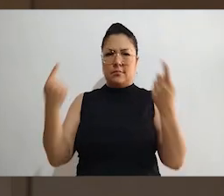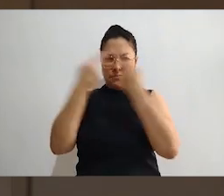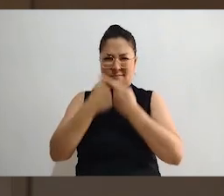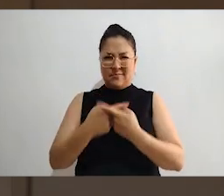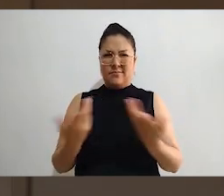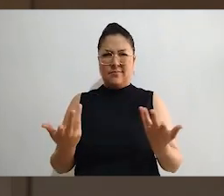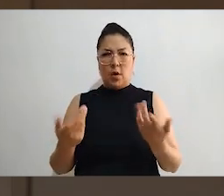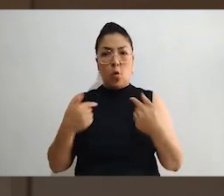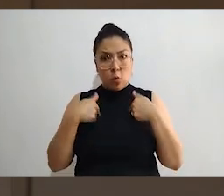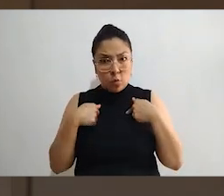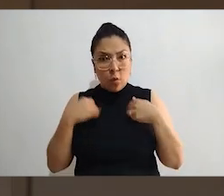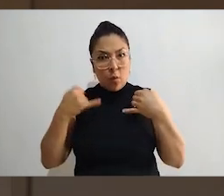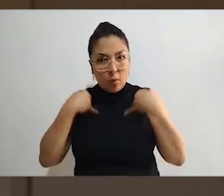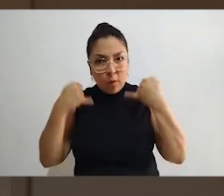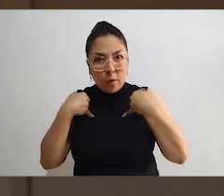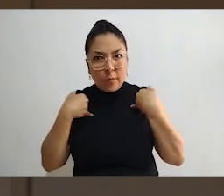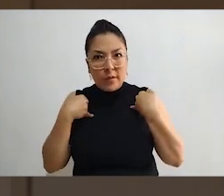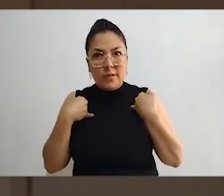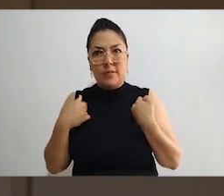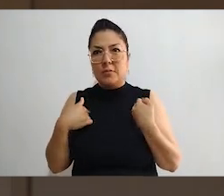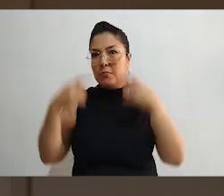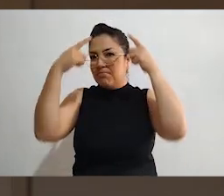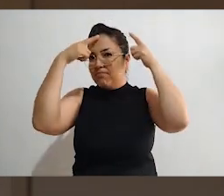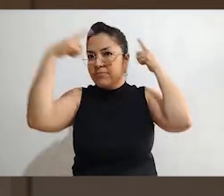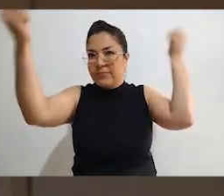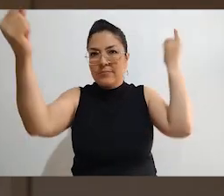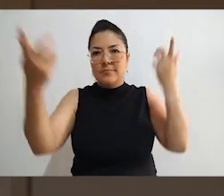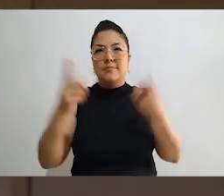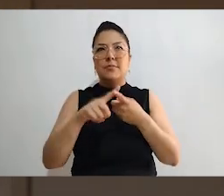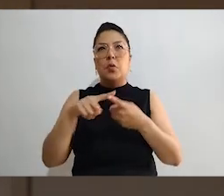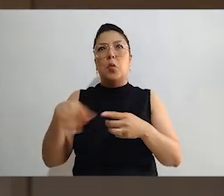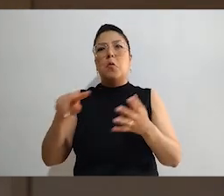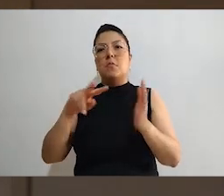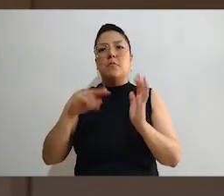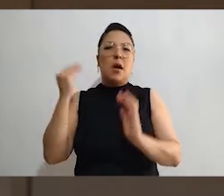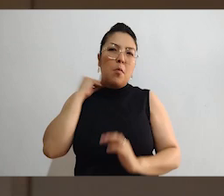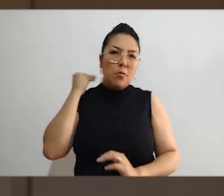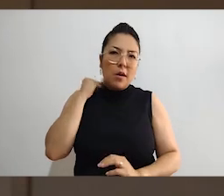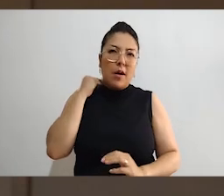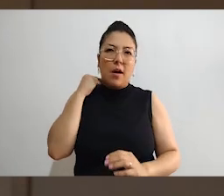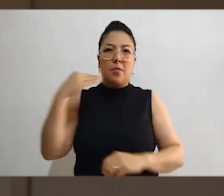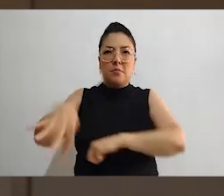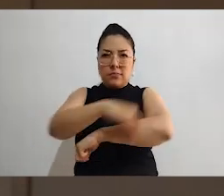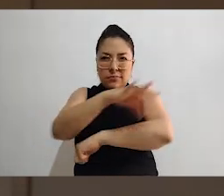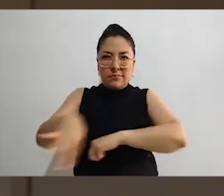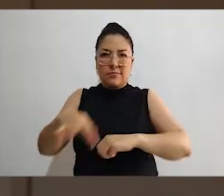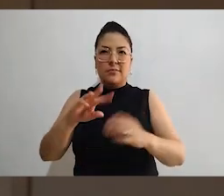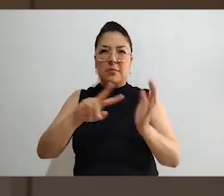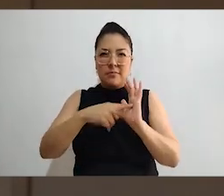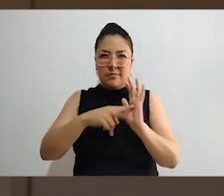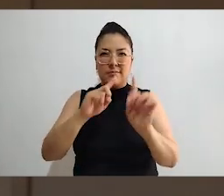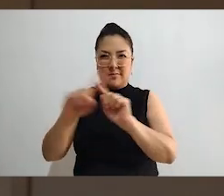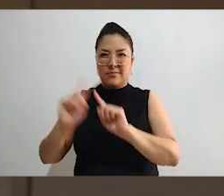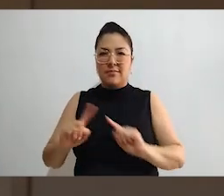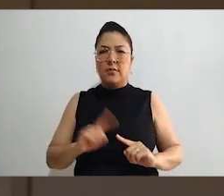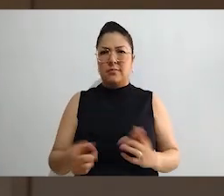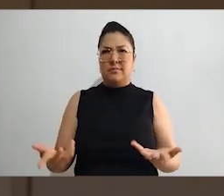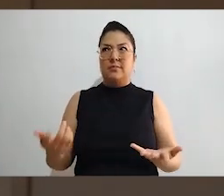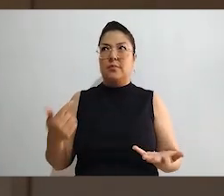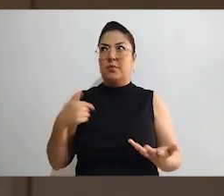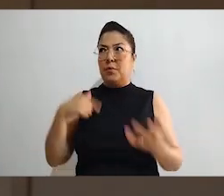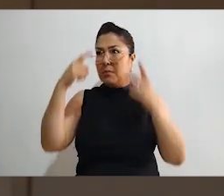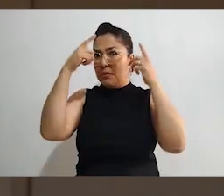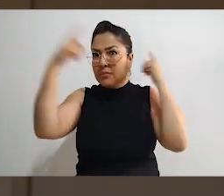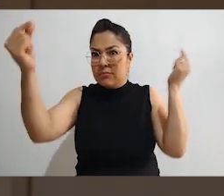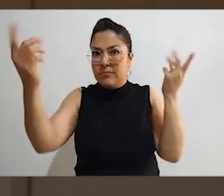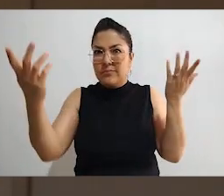experiencia. ¿Por qué? Porque me acabo de graduar de ingeniero, abogado, de cualquier carrera, y lo que nos piden es experiencia. No se puede, o